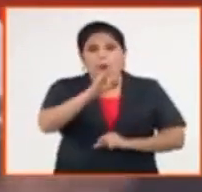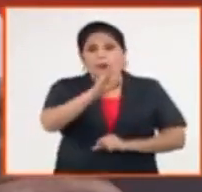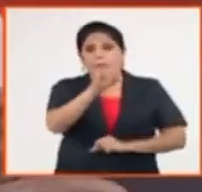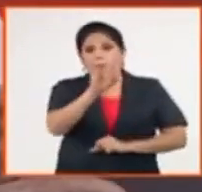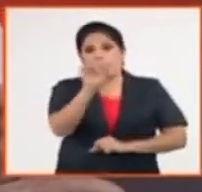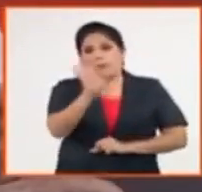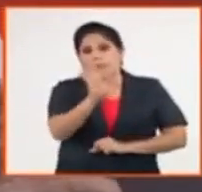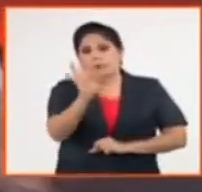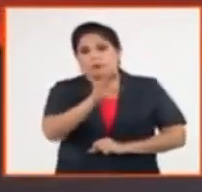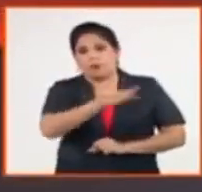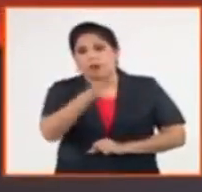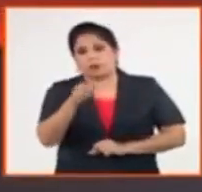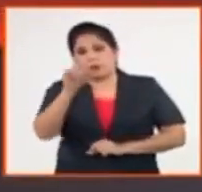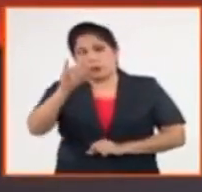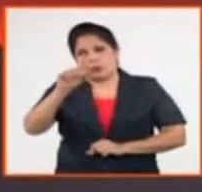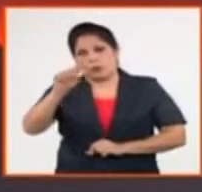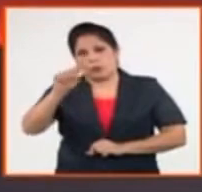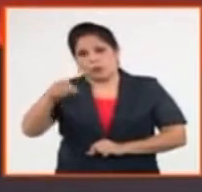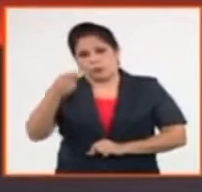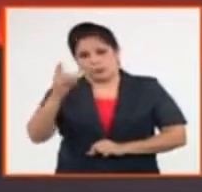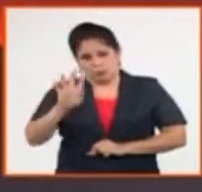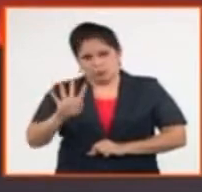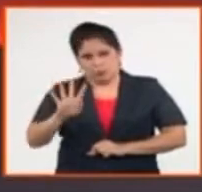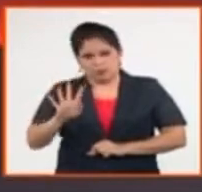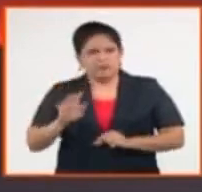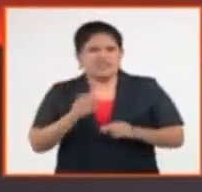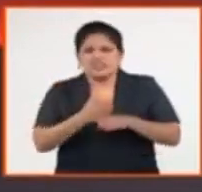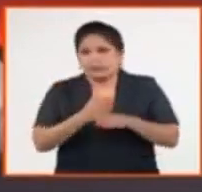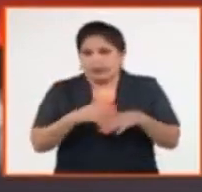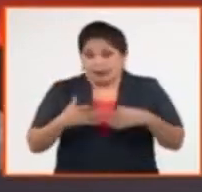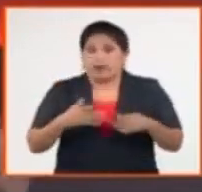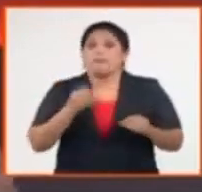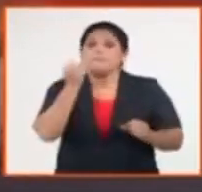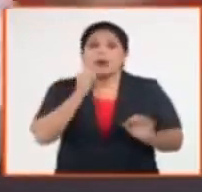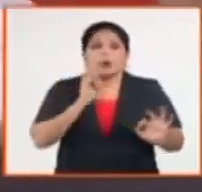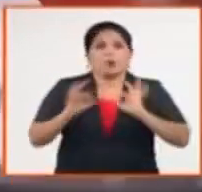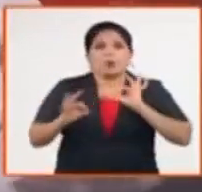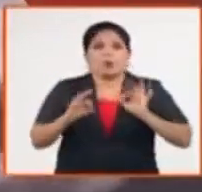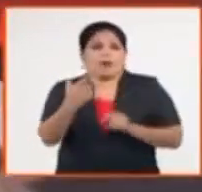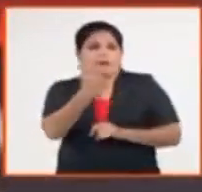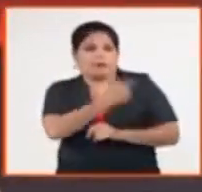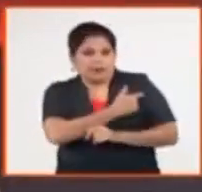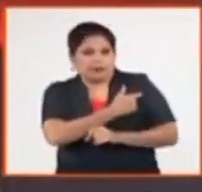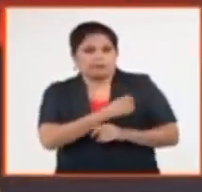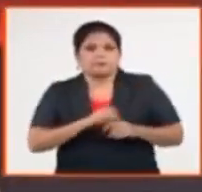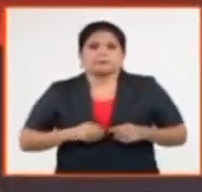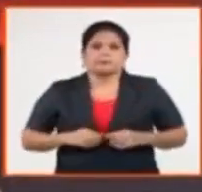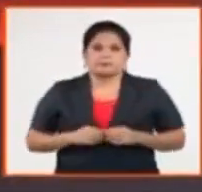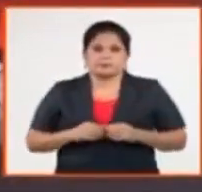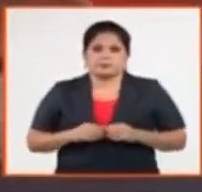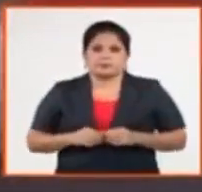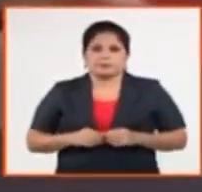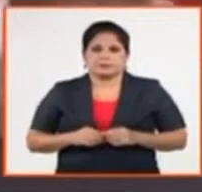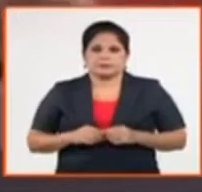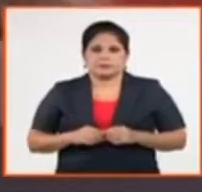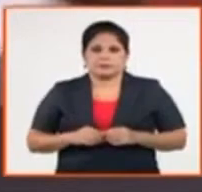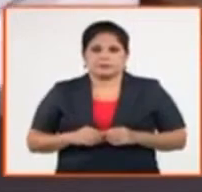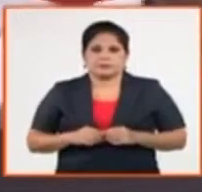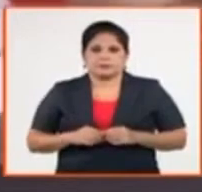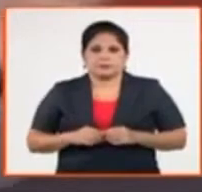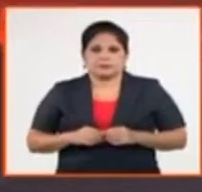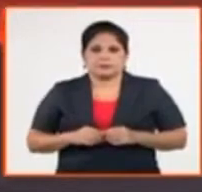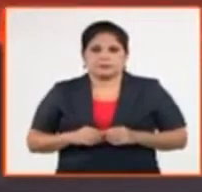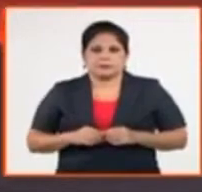a un 91,4. Quiere decir que hay más protección contra la enfermedad severa que contra la infección. Esto, de